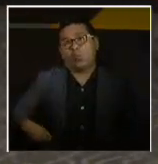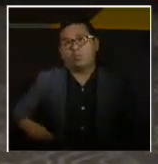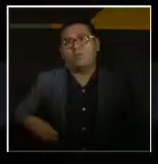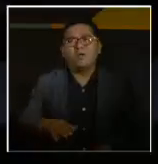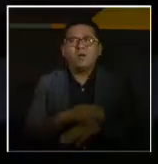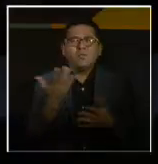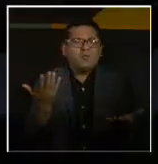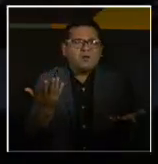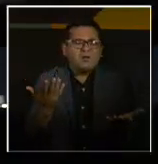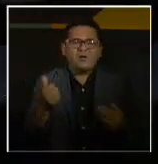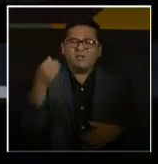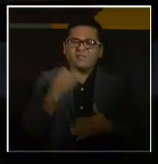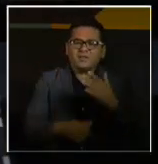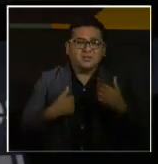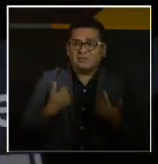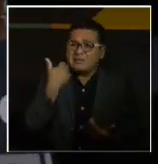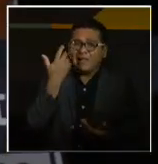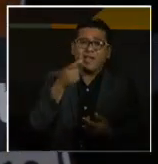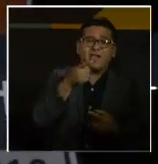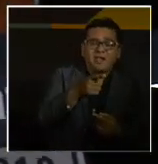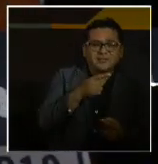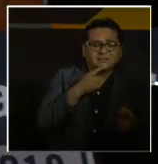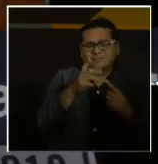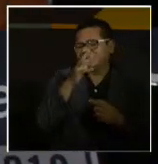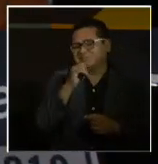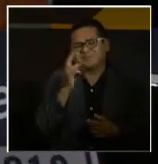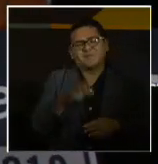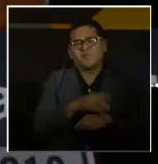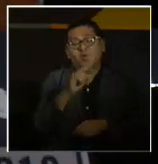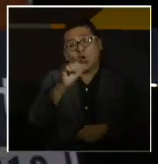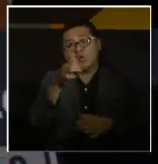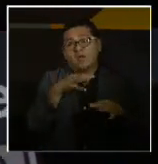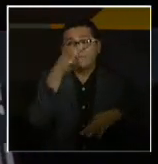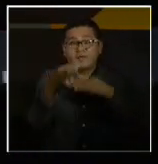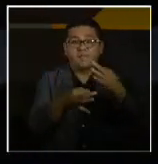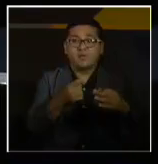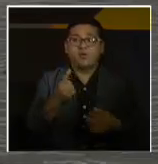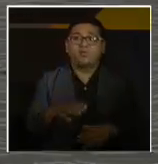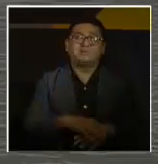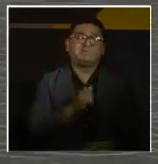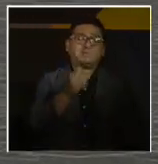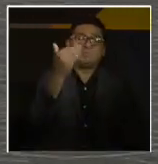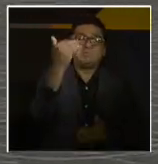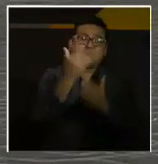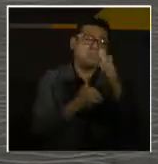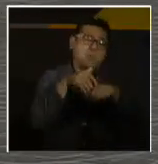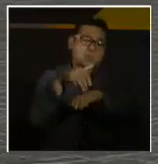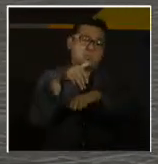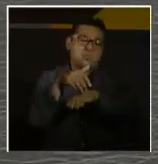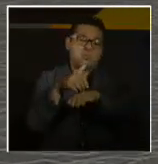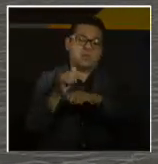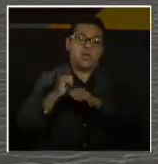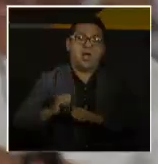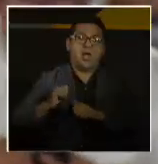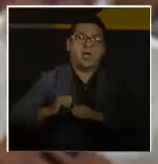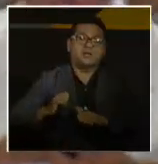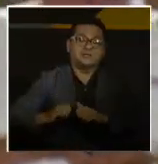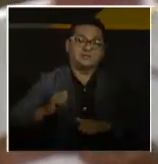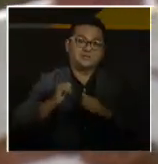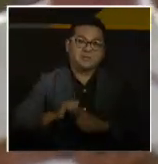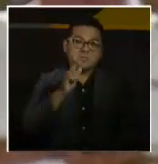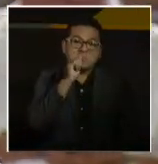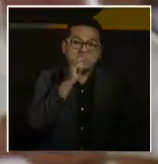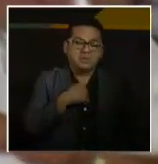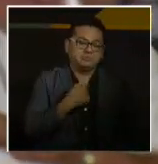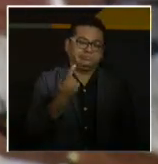¿Por qué no se denuncian los delitos en Yucatán? Pues ahí les voy a dar otro dato. Tenemos uno de los menores números de agencias del Ministerio Público